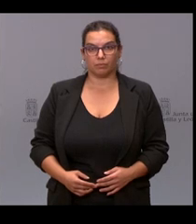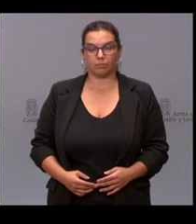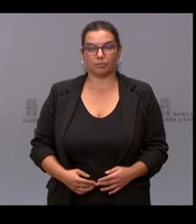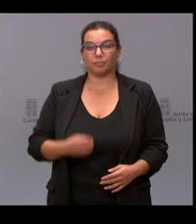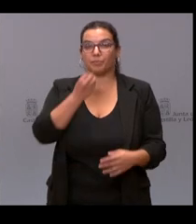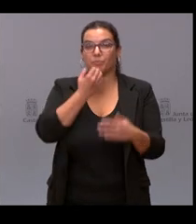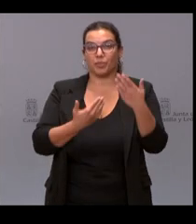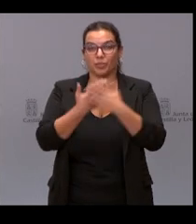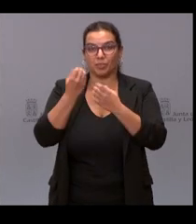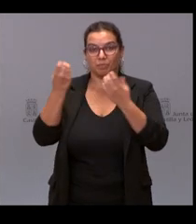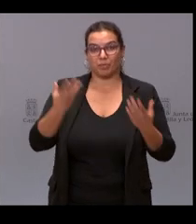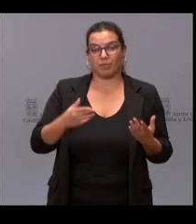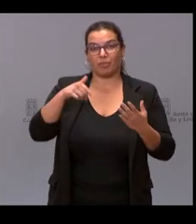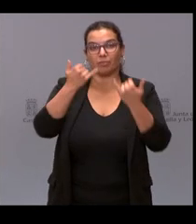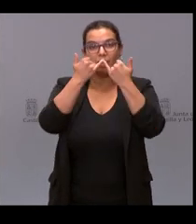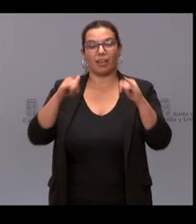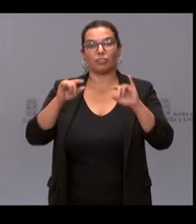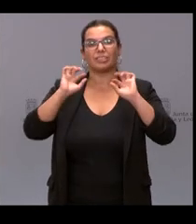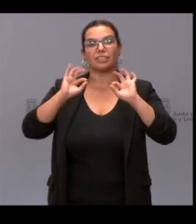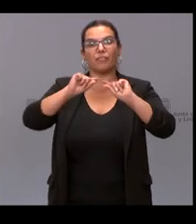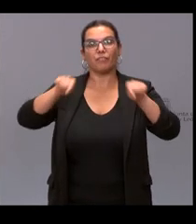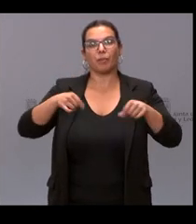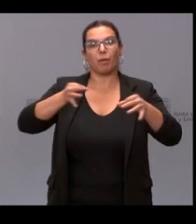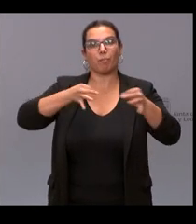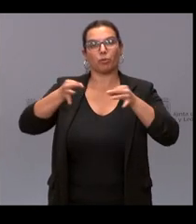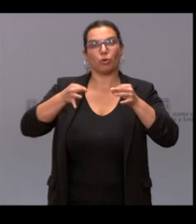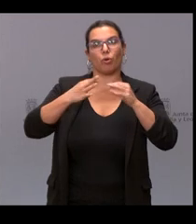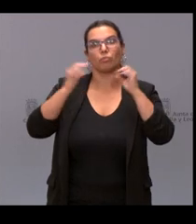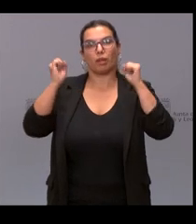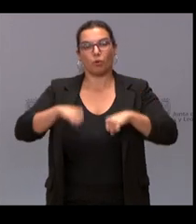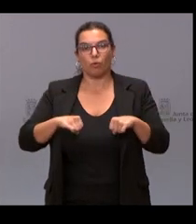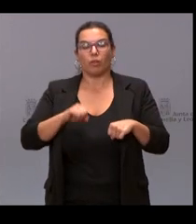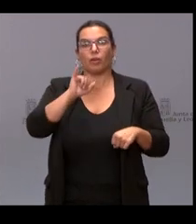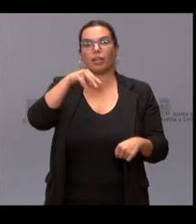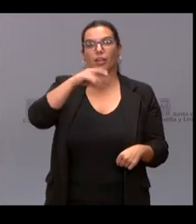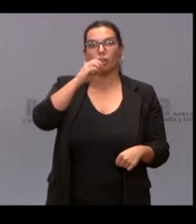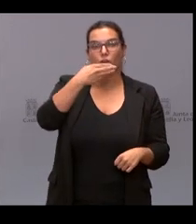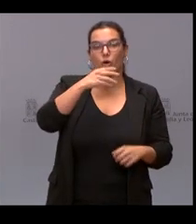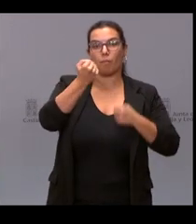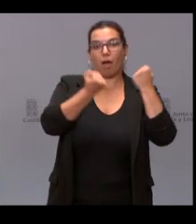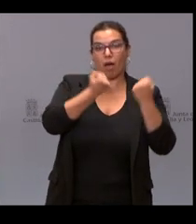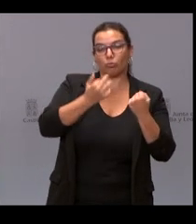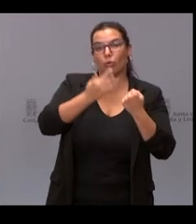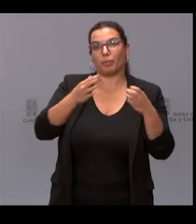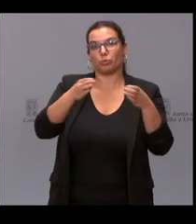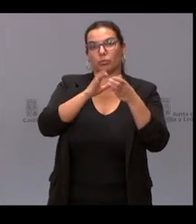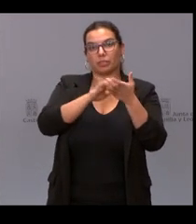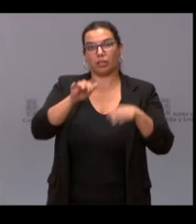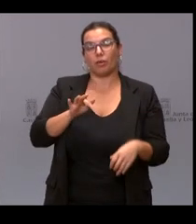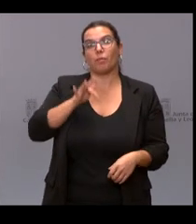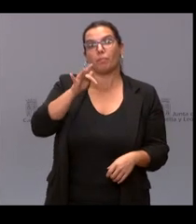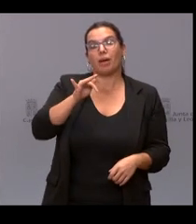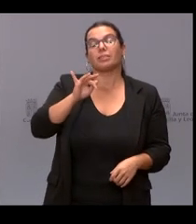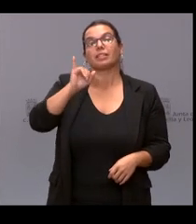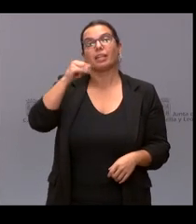Buenos días y bienvenidos a este acto de firma de protocolos y acuerdos entre Innovat Auto y la Junta de Castilla y León e Innovat Auto